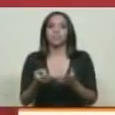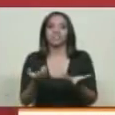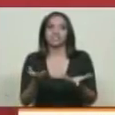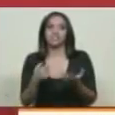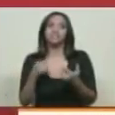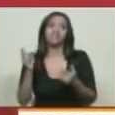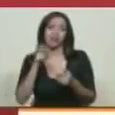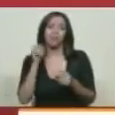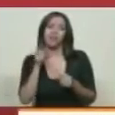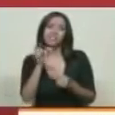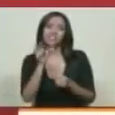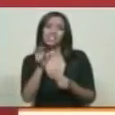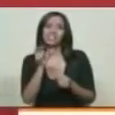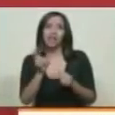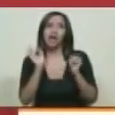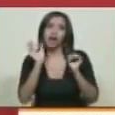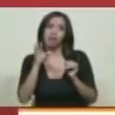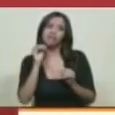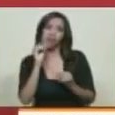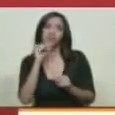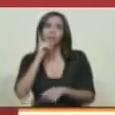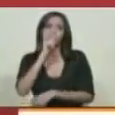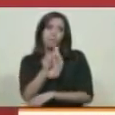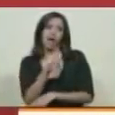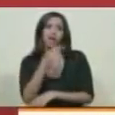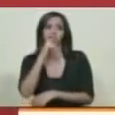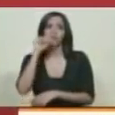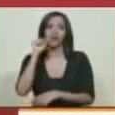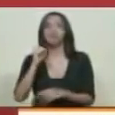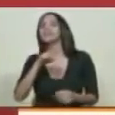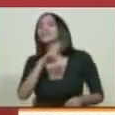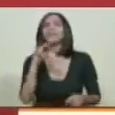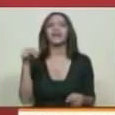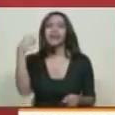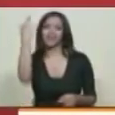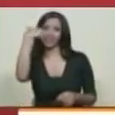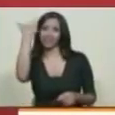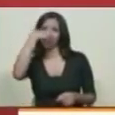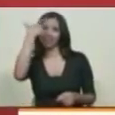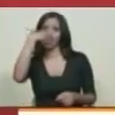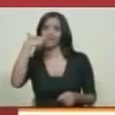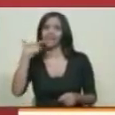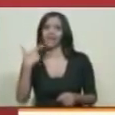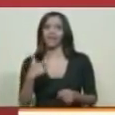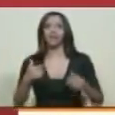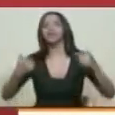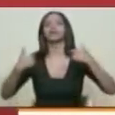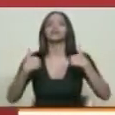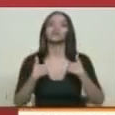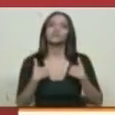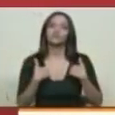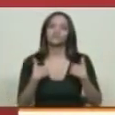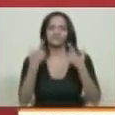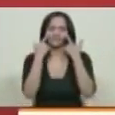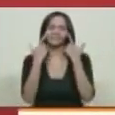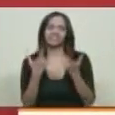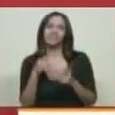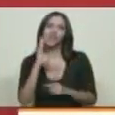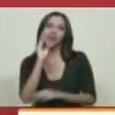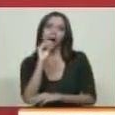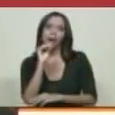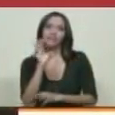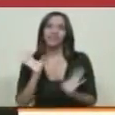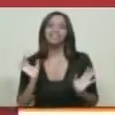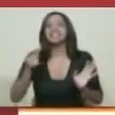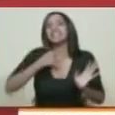hacer autocrítica. Ahora sí vamos a hablar mal de Nicolás. O sea, no me vengan a ver la cara, porque yo... Mira, yo escuchaba... Yo, mira, vale, te lo voy a lanzar así y el